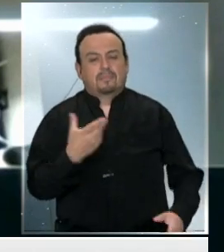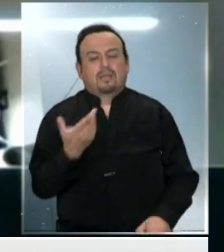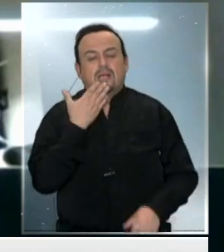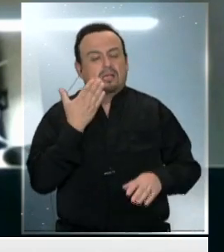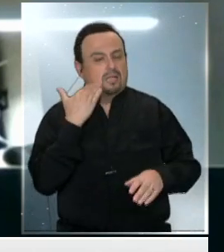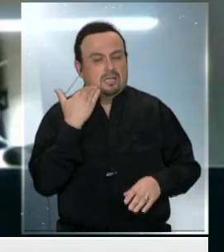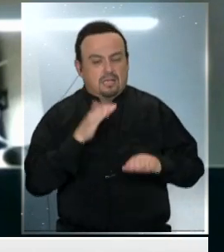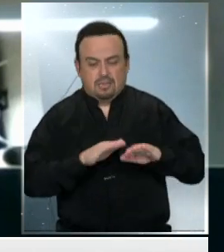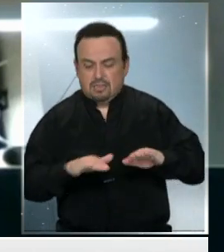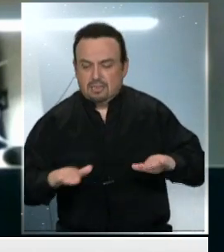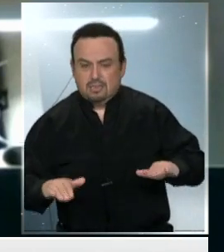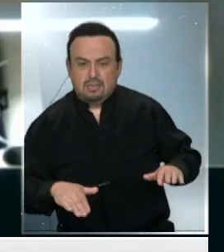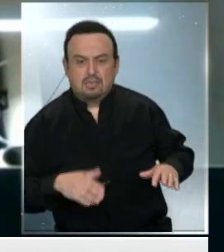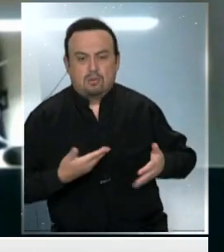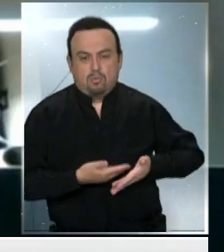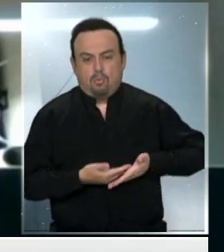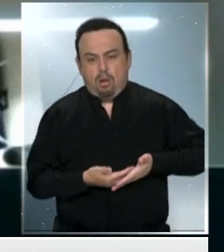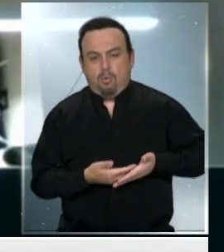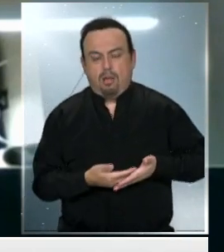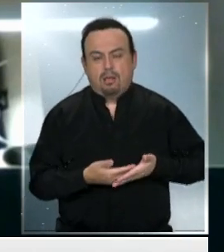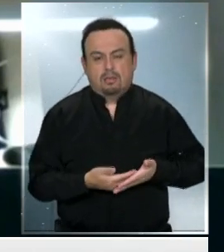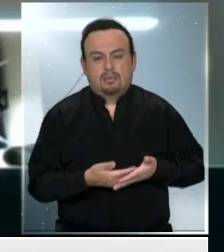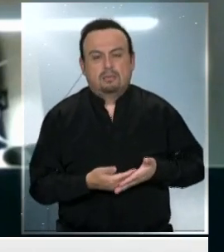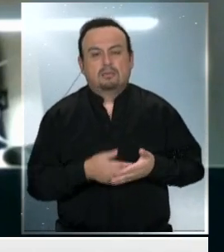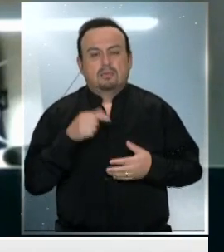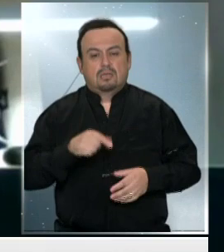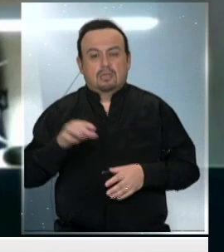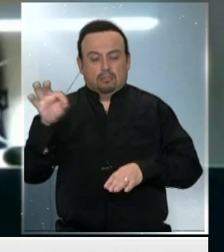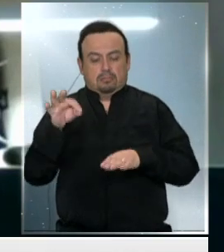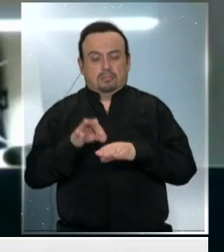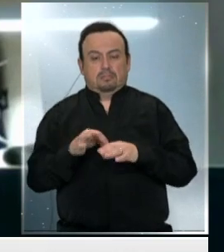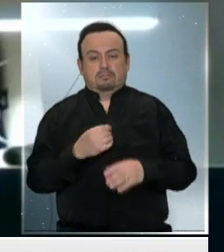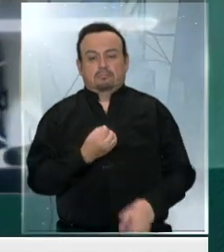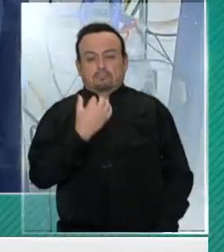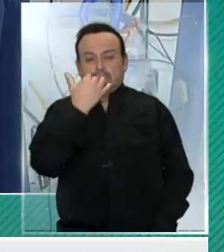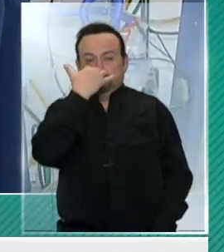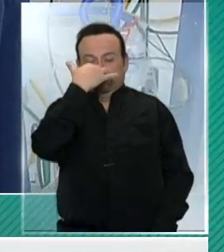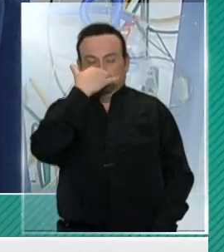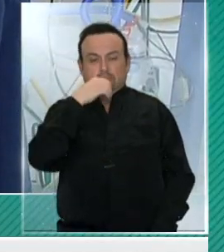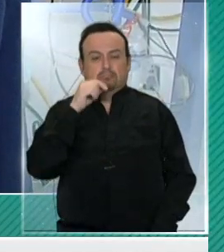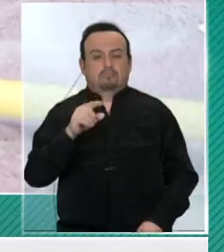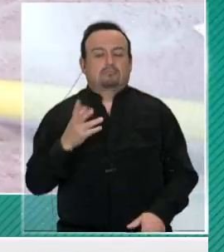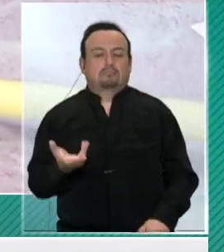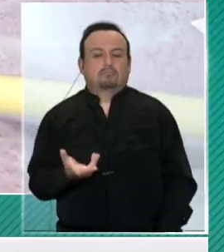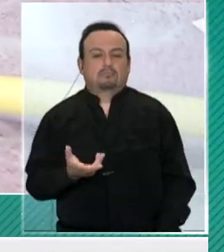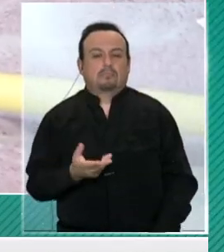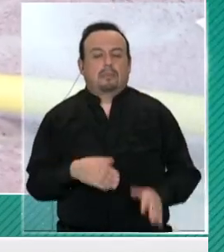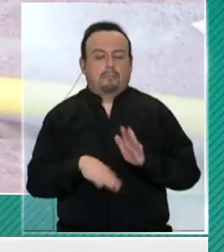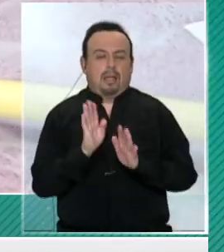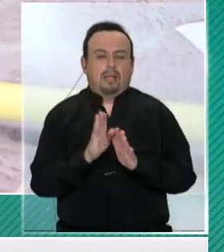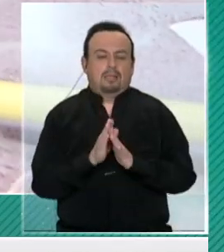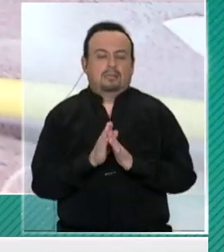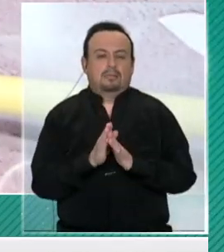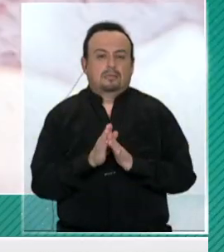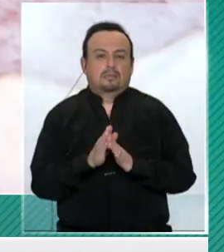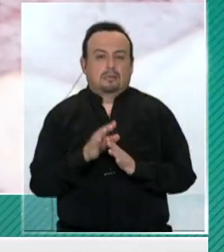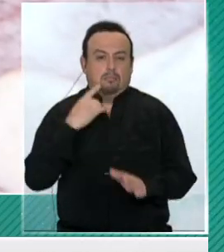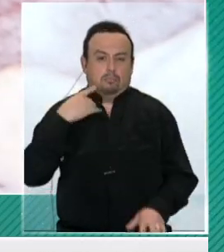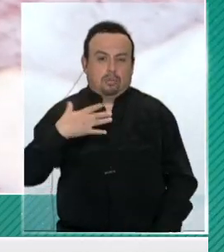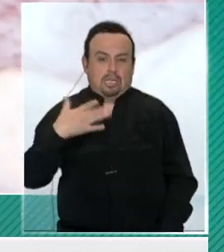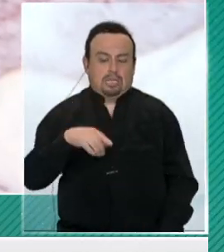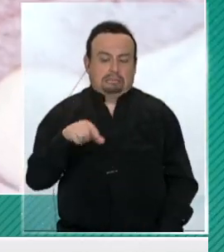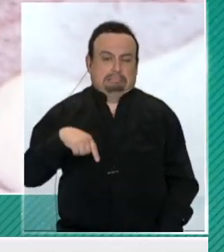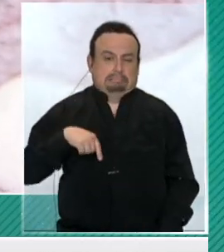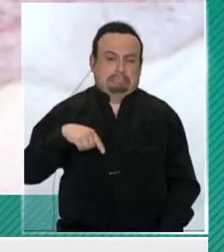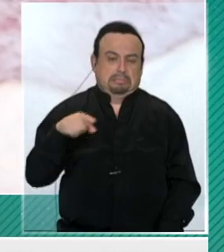infantil, en guaguitas, etcétera, el virus sincicial respiratorio sigue siendo el más importante, más